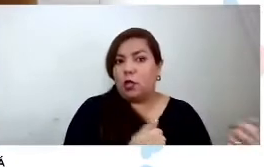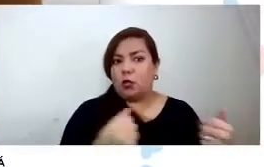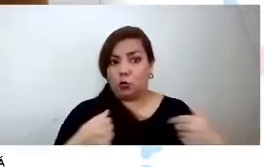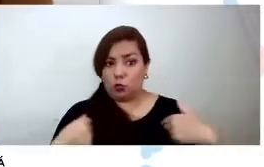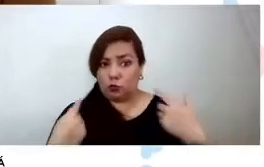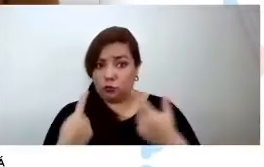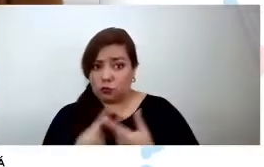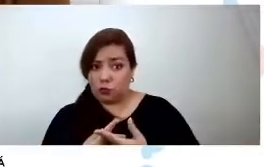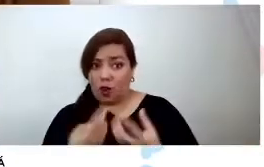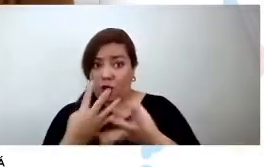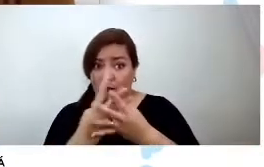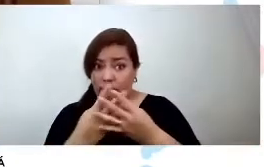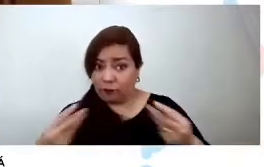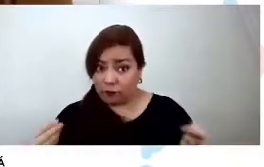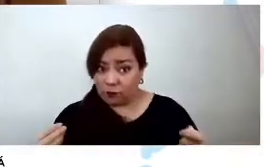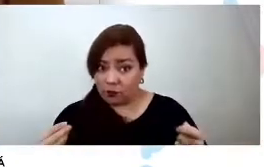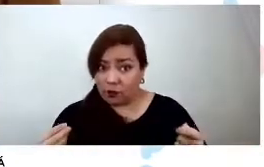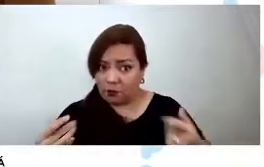Hay